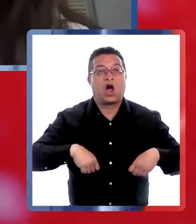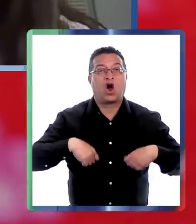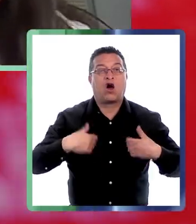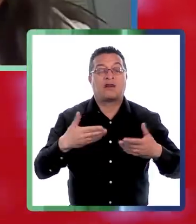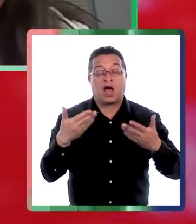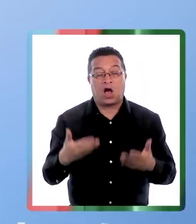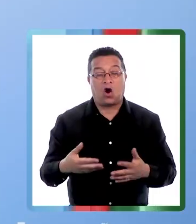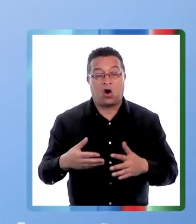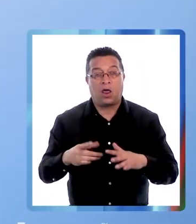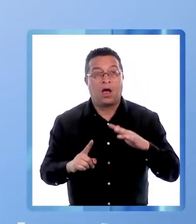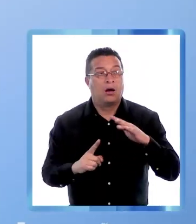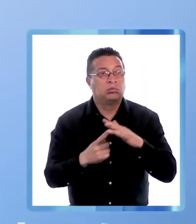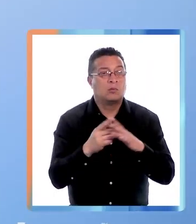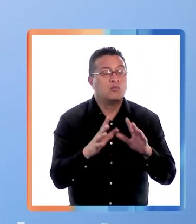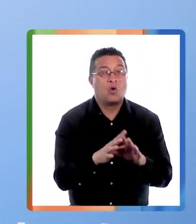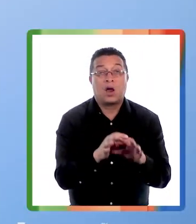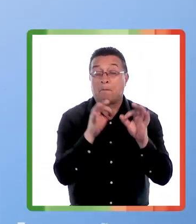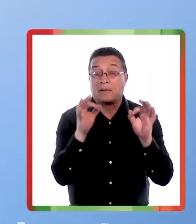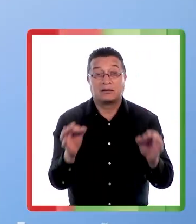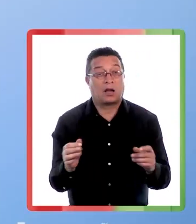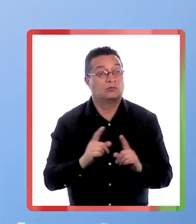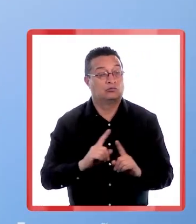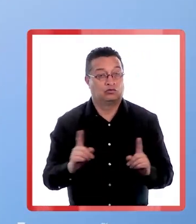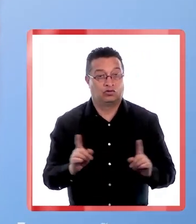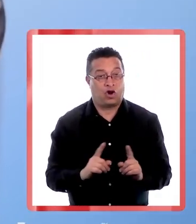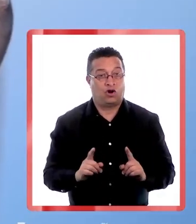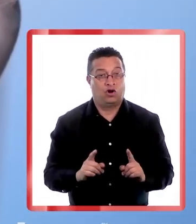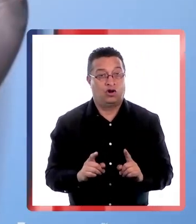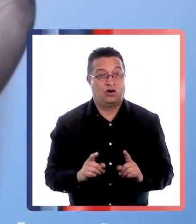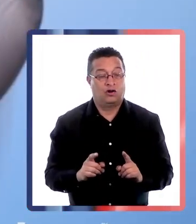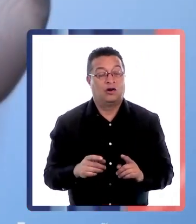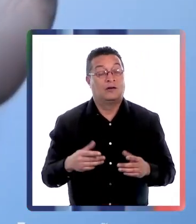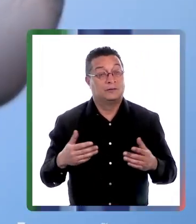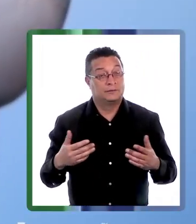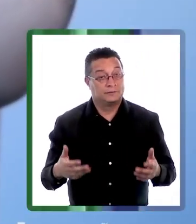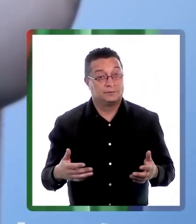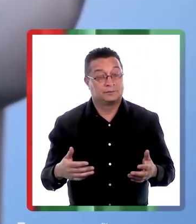y ahora ya pareciera que no es tan excepcional.